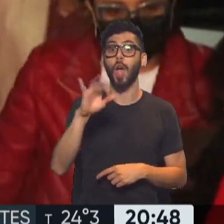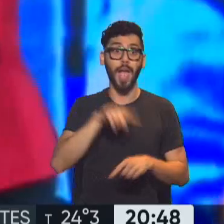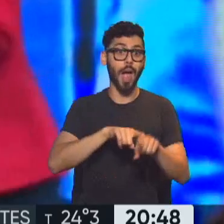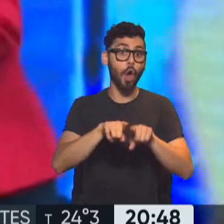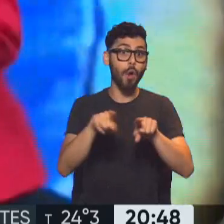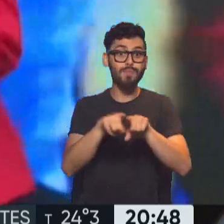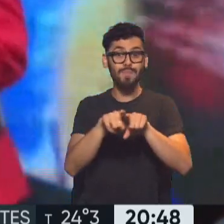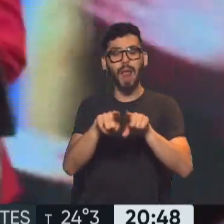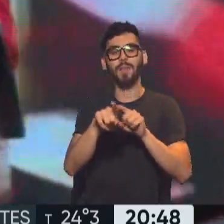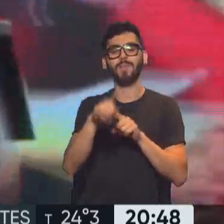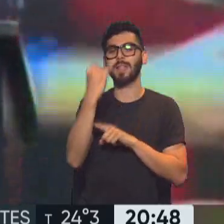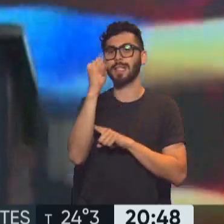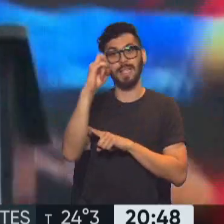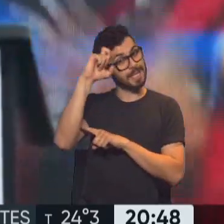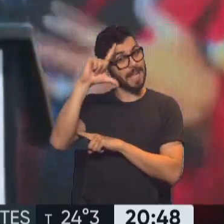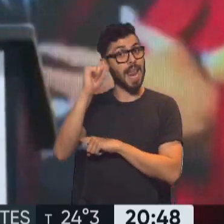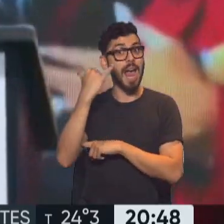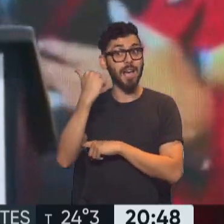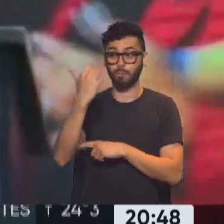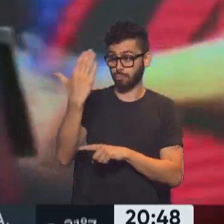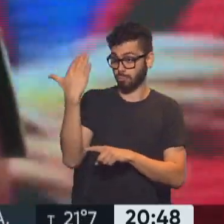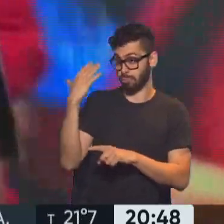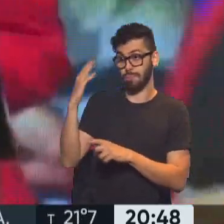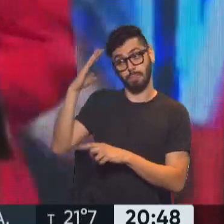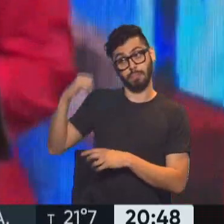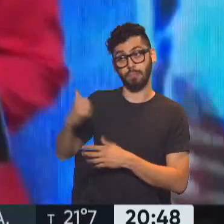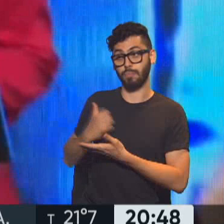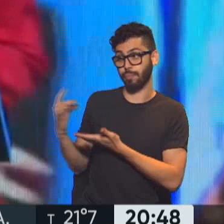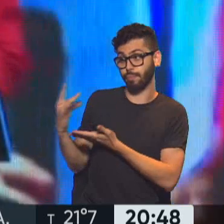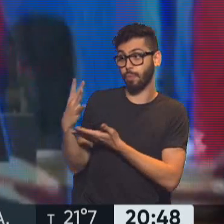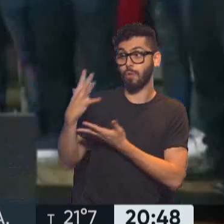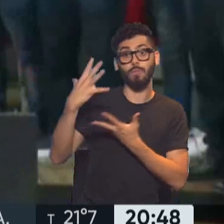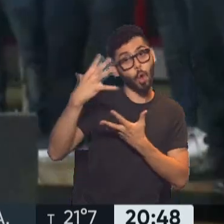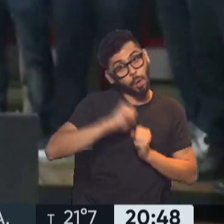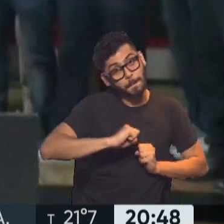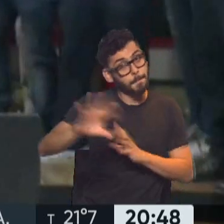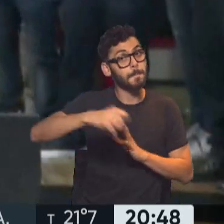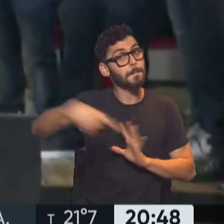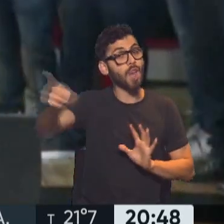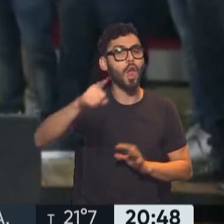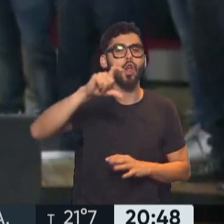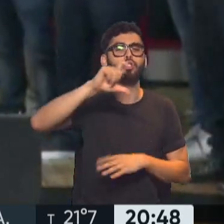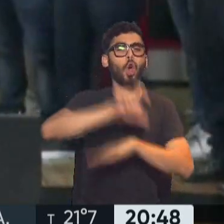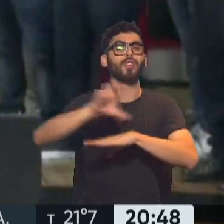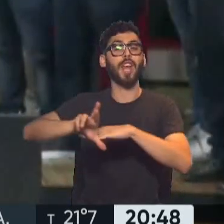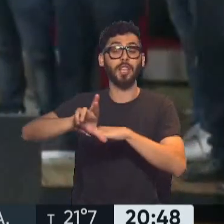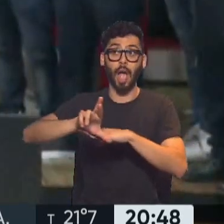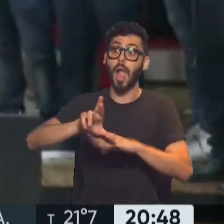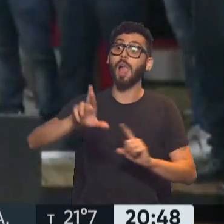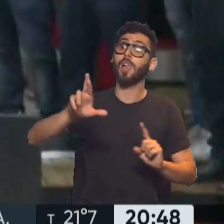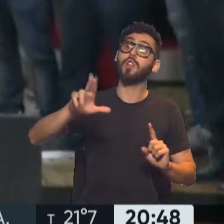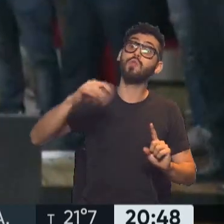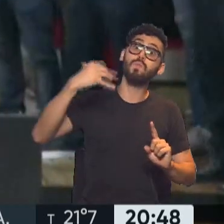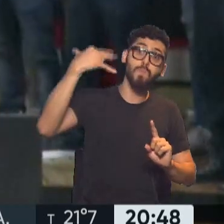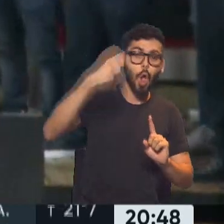que fue derrocado, digamos, sufrió un golpe de Estado en su momento, se lo llevaron a Costa Rica, y ahí ella como que se vuelca a la militancia. Tilio escribió mucho sobre